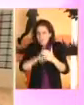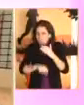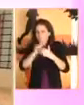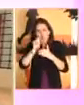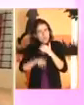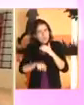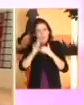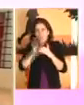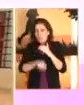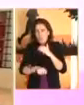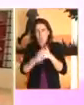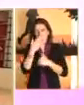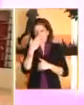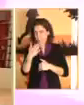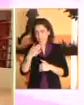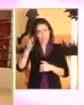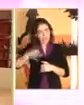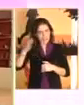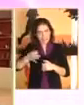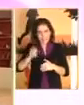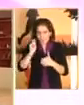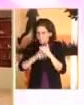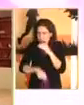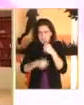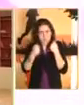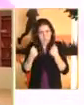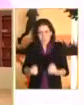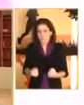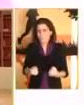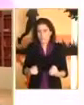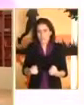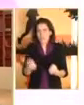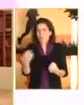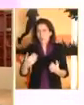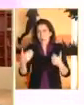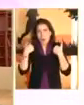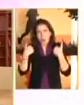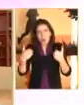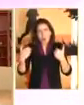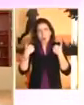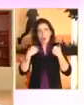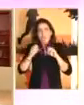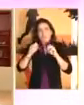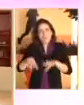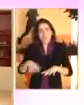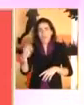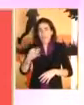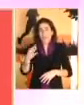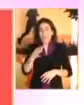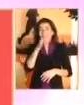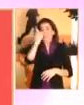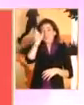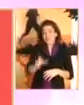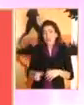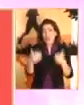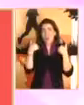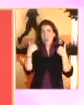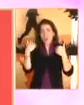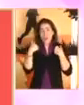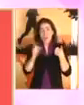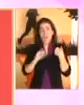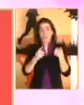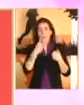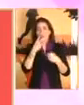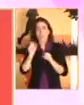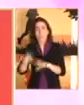tan duro, os lo puedo asegurar que durísimo. Y desde luego hay que sufrir para dejarlo, porque si no, no lo dejas. Que no